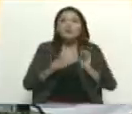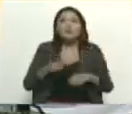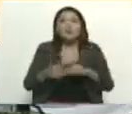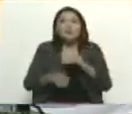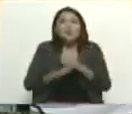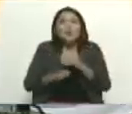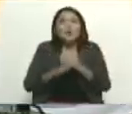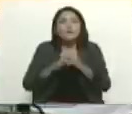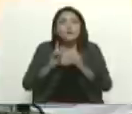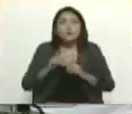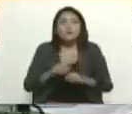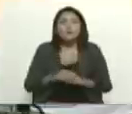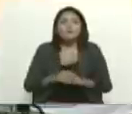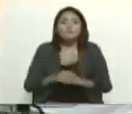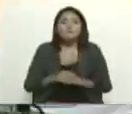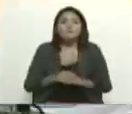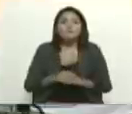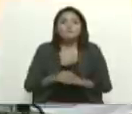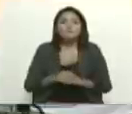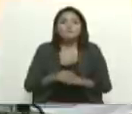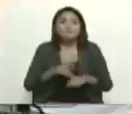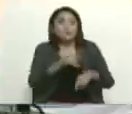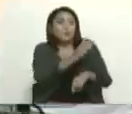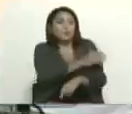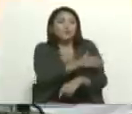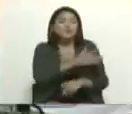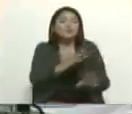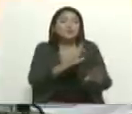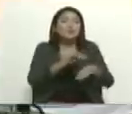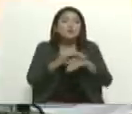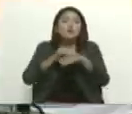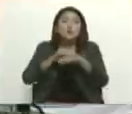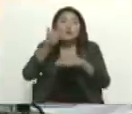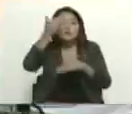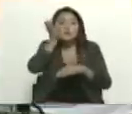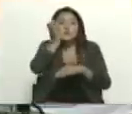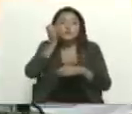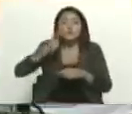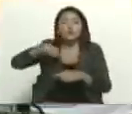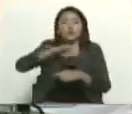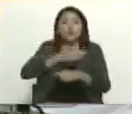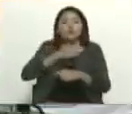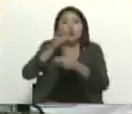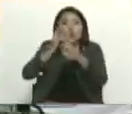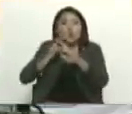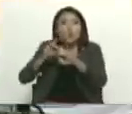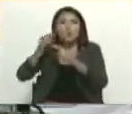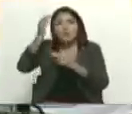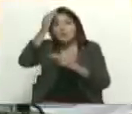disculpen, nosotros rendimos a Tibisay Lucena todos los homenajes.